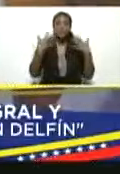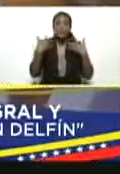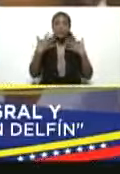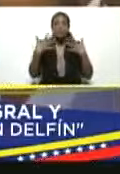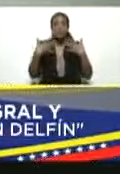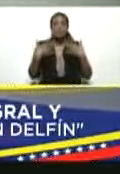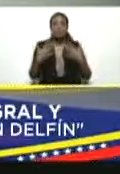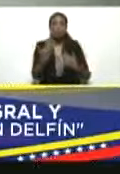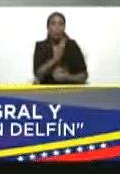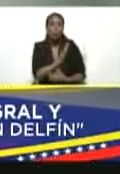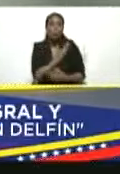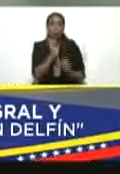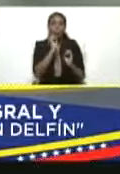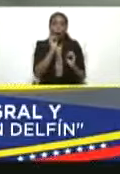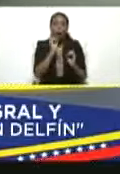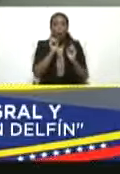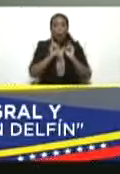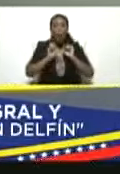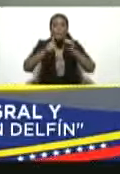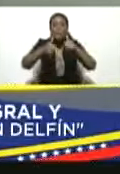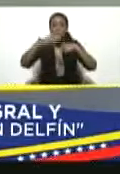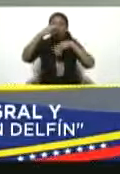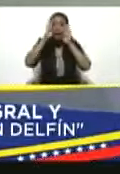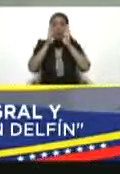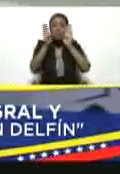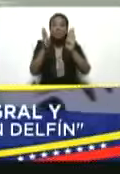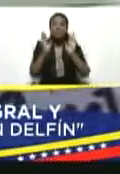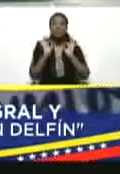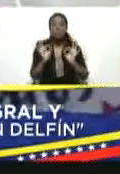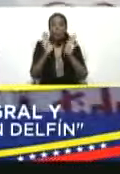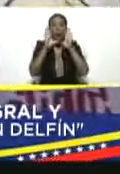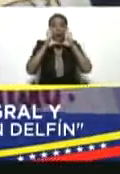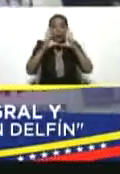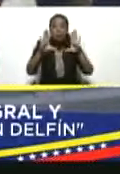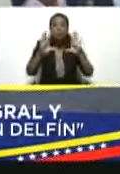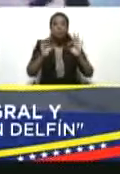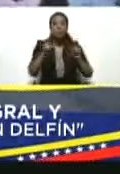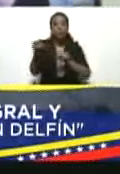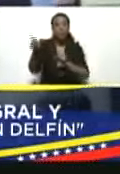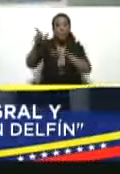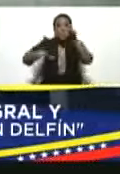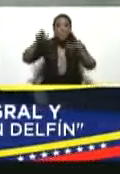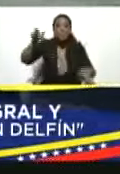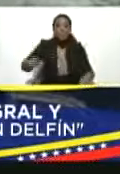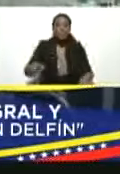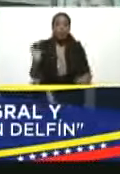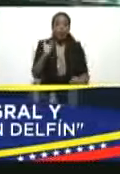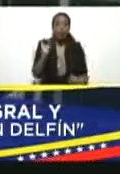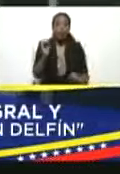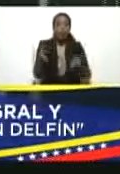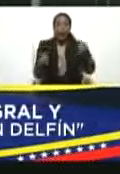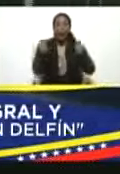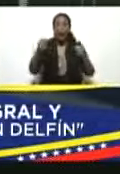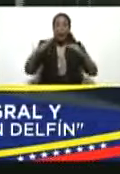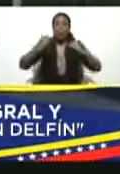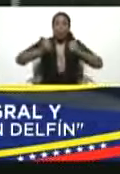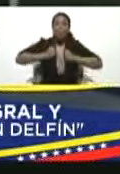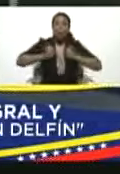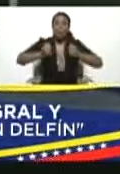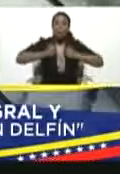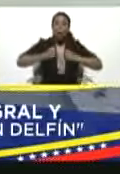emergencia Este es el punto de inicio de atención que tenemos aquí en el cdi tenemos un carro de paro